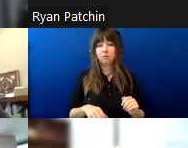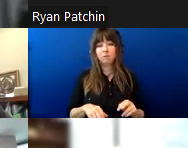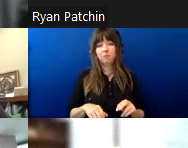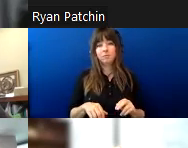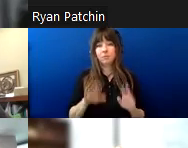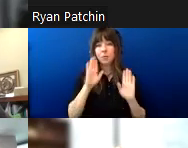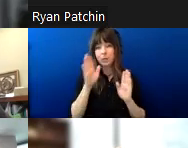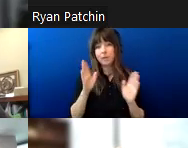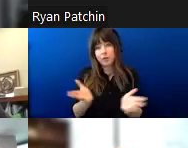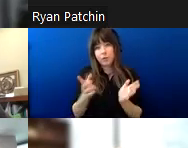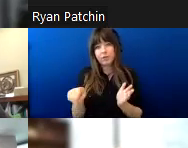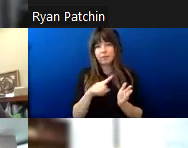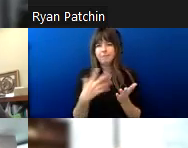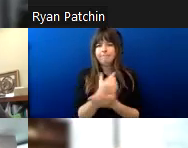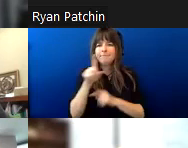Y esto